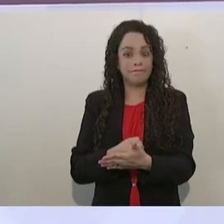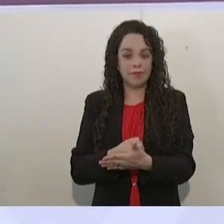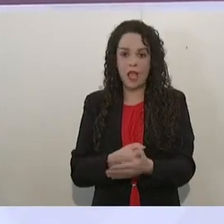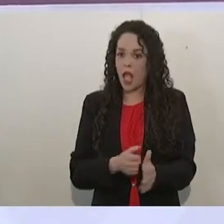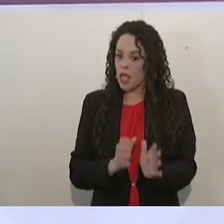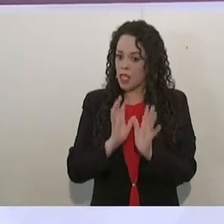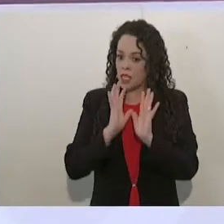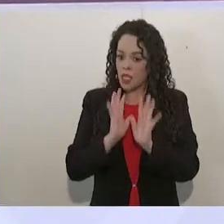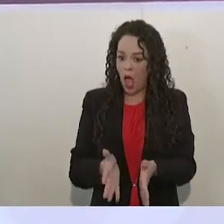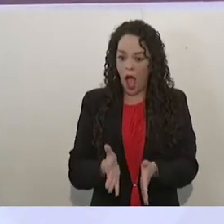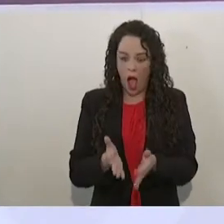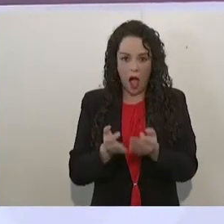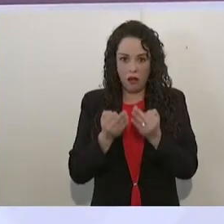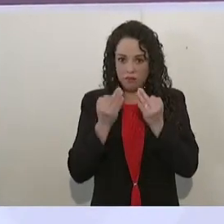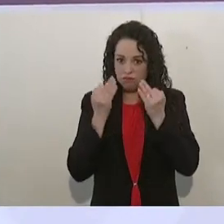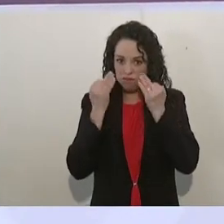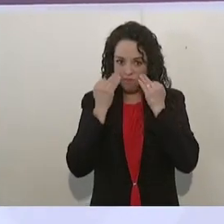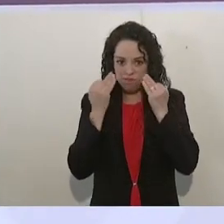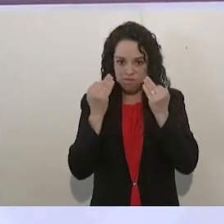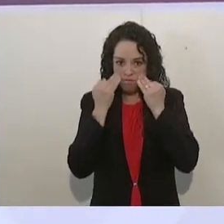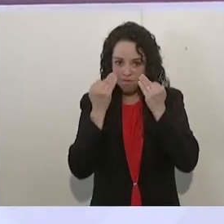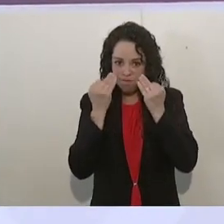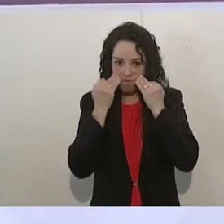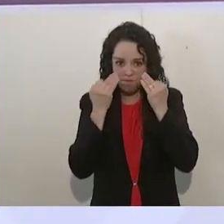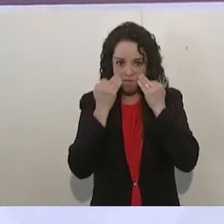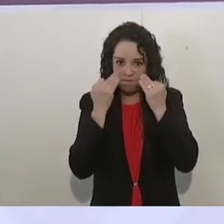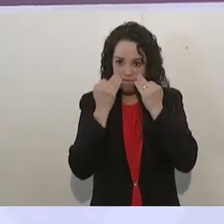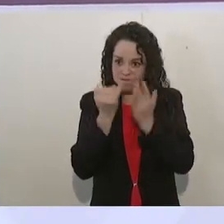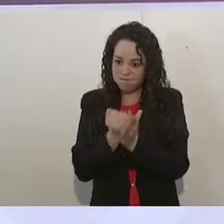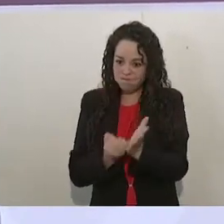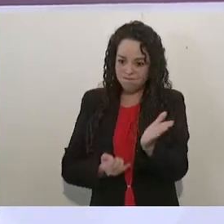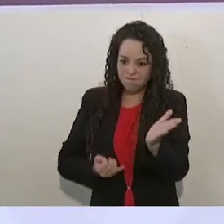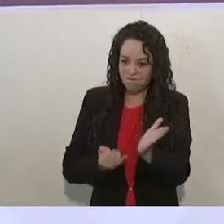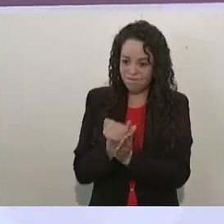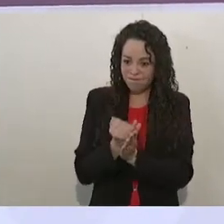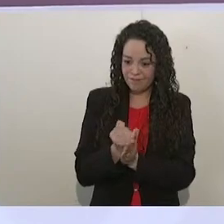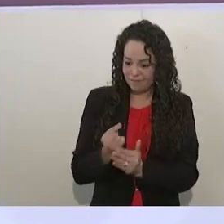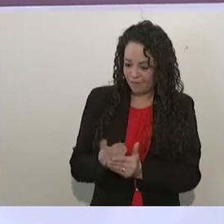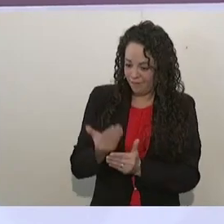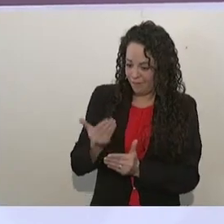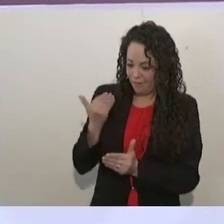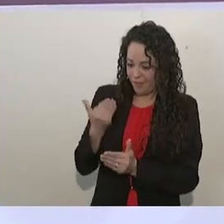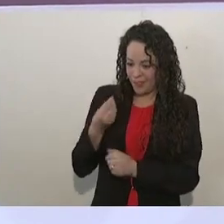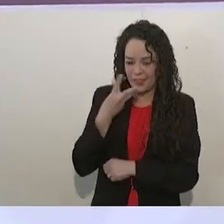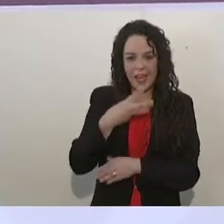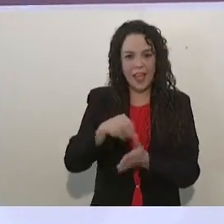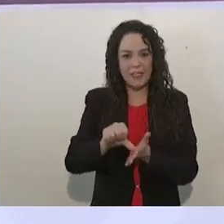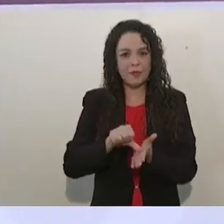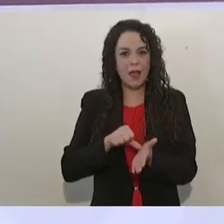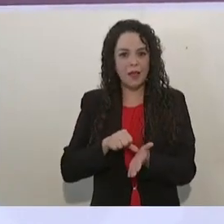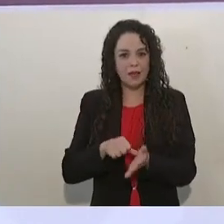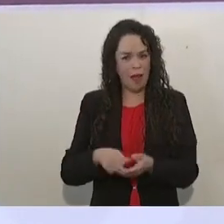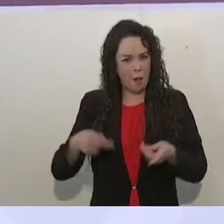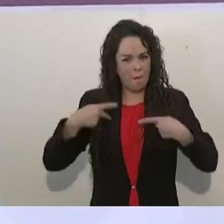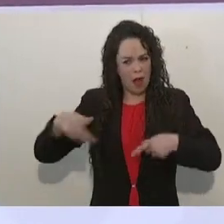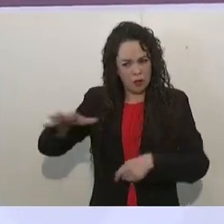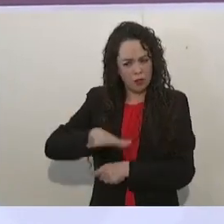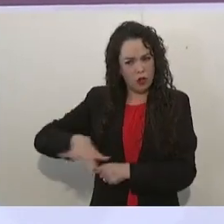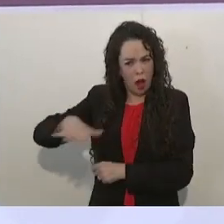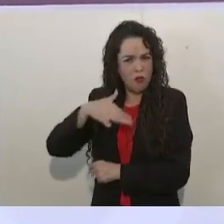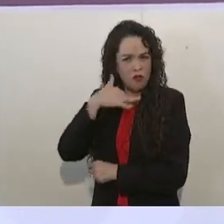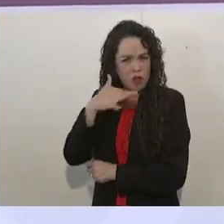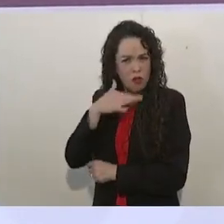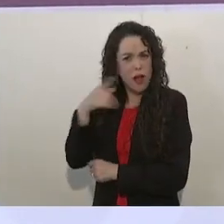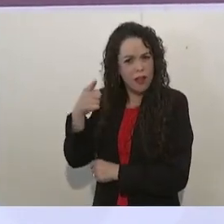demostró hace 3 meses. ¿Qué pensaban los corruptos? De que el pueblo se